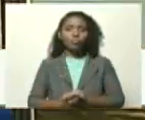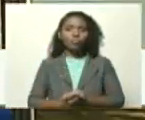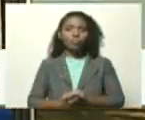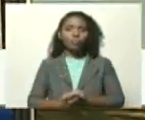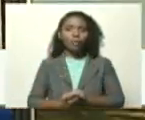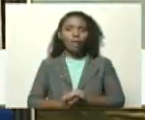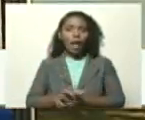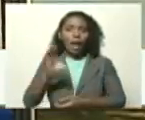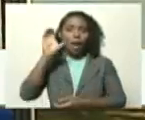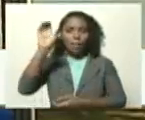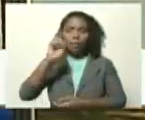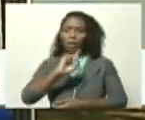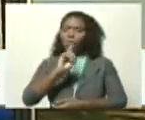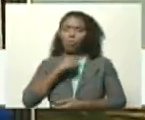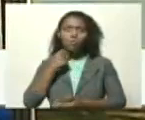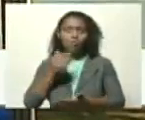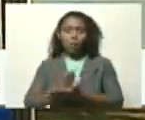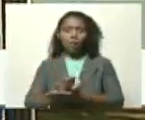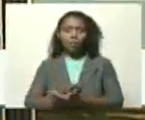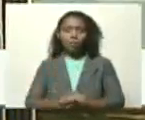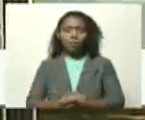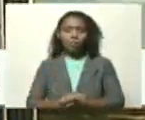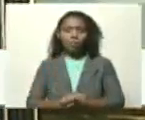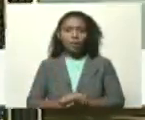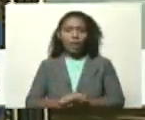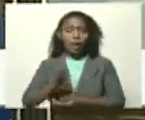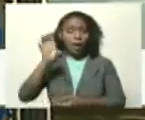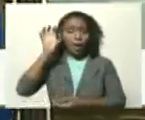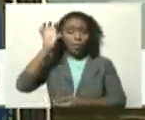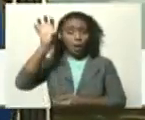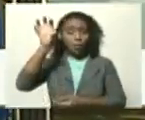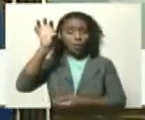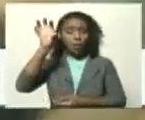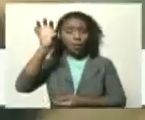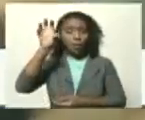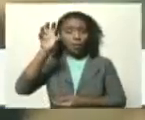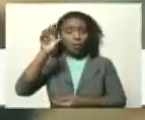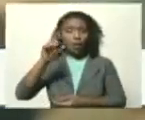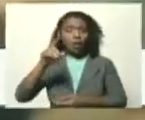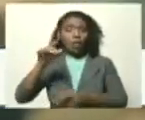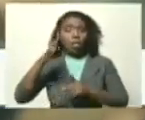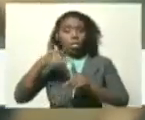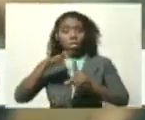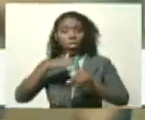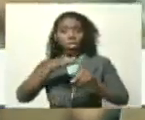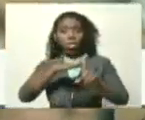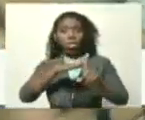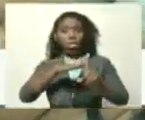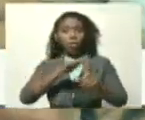La patria no morirá. La patria estuvo amenazada.